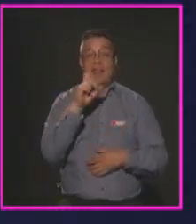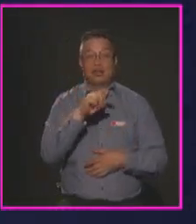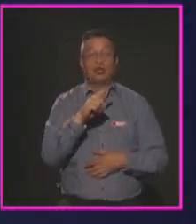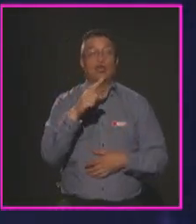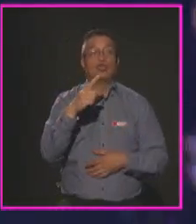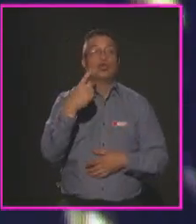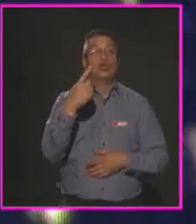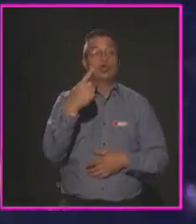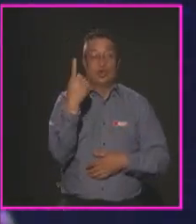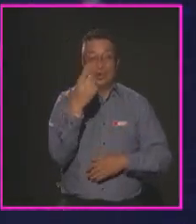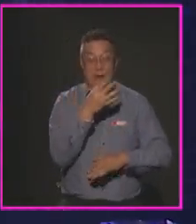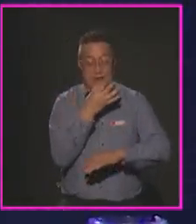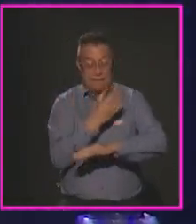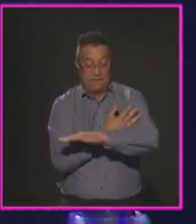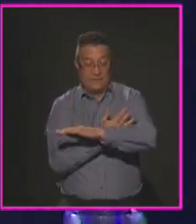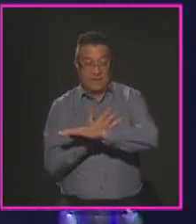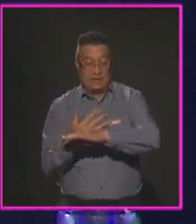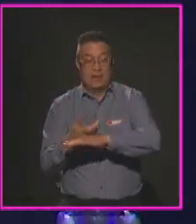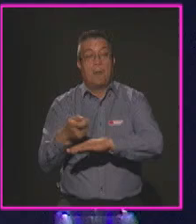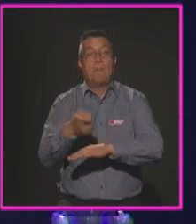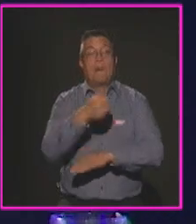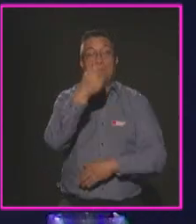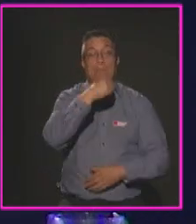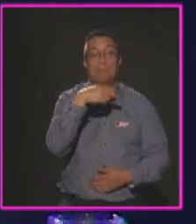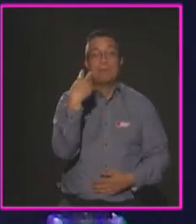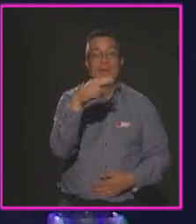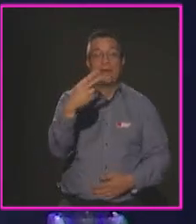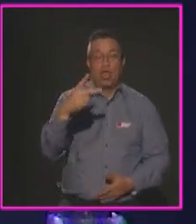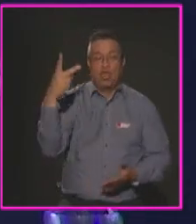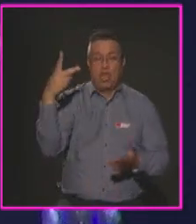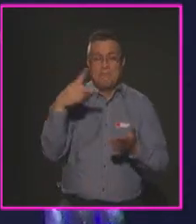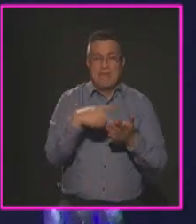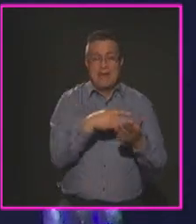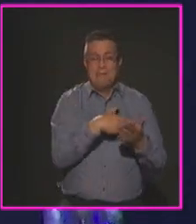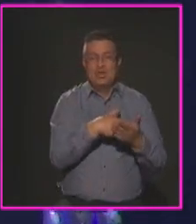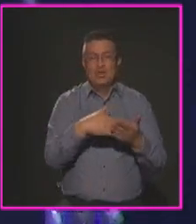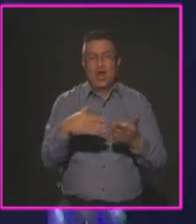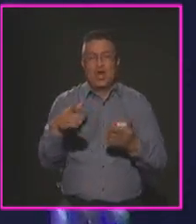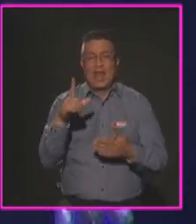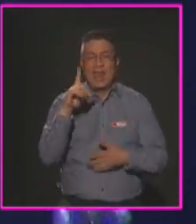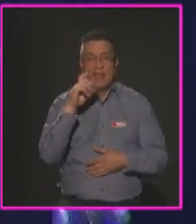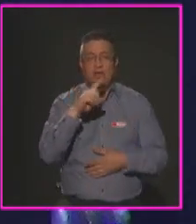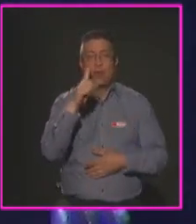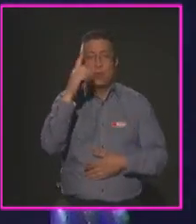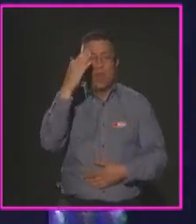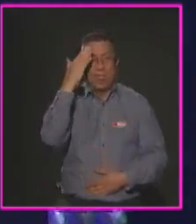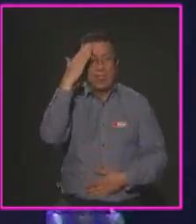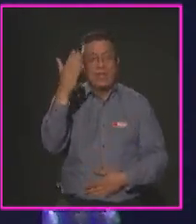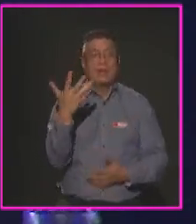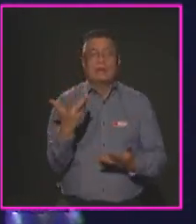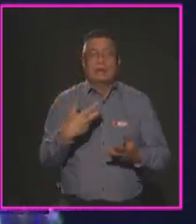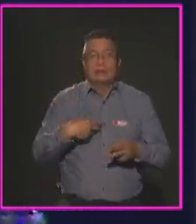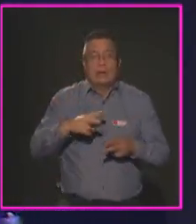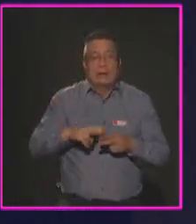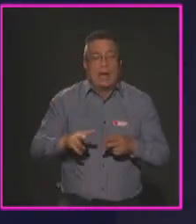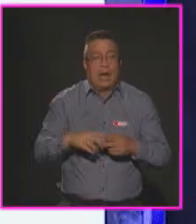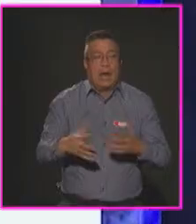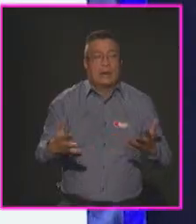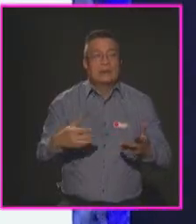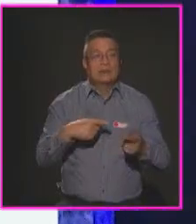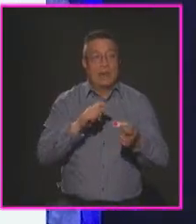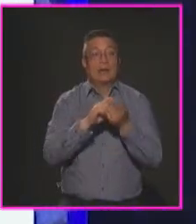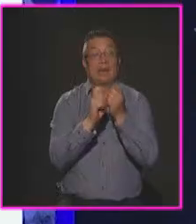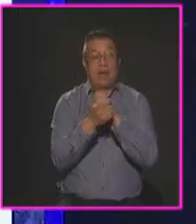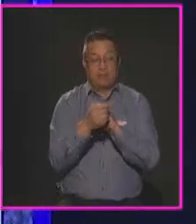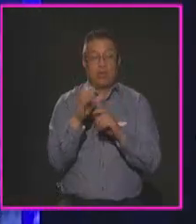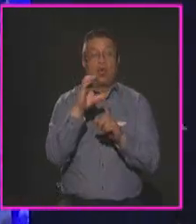en césped, mayormente privado. 2.000 millones de litros al día. O sea, ¿qué estamos haciendo? Cambio cultural.